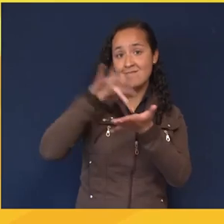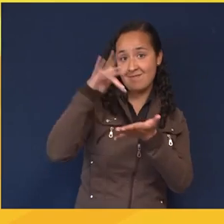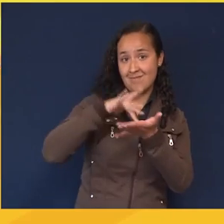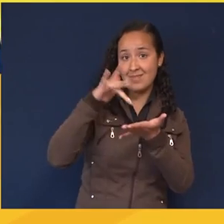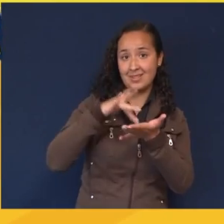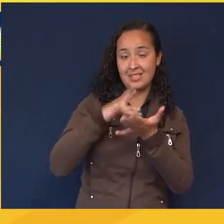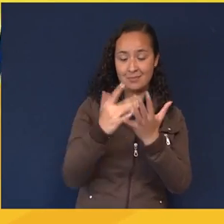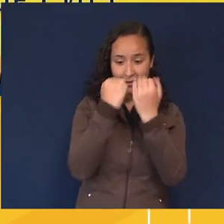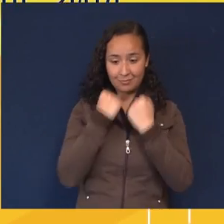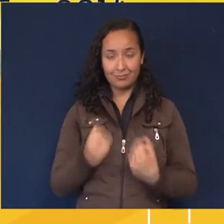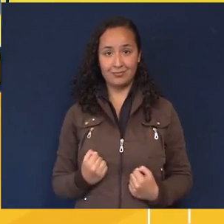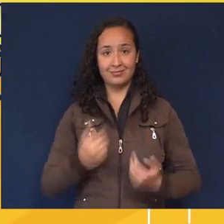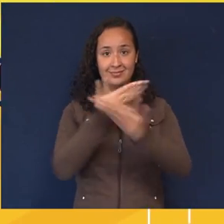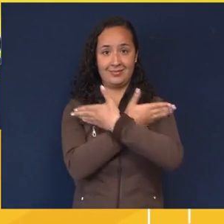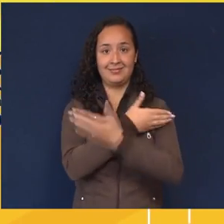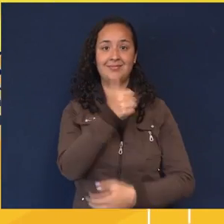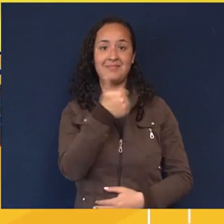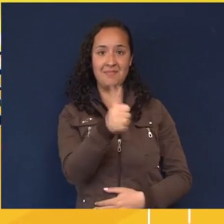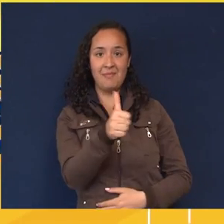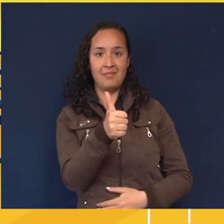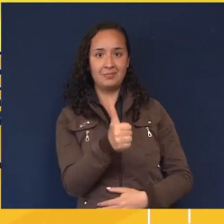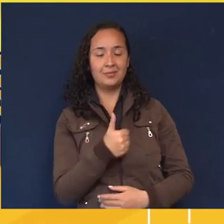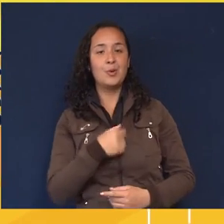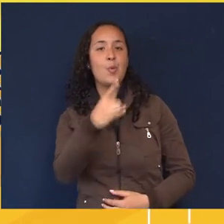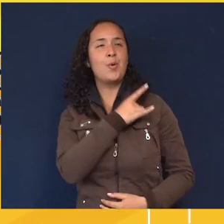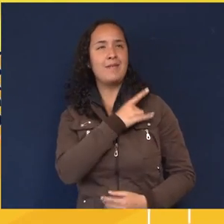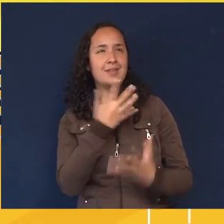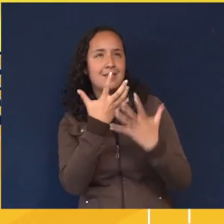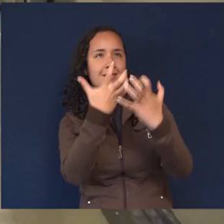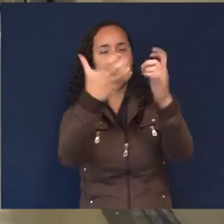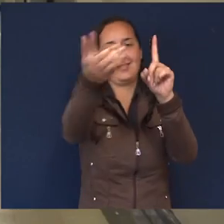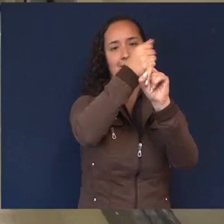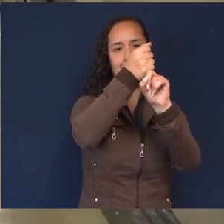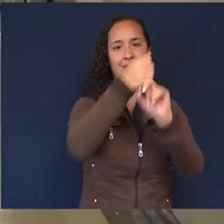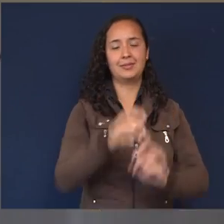Participa. Ponte la 10, por la universidad que queremos.